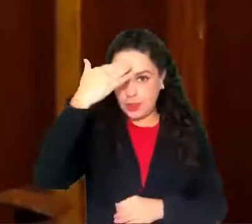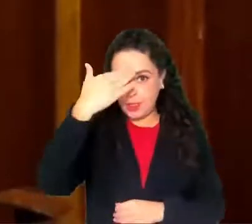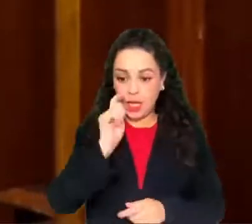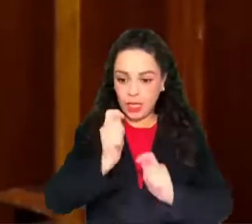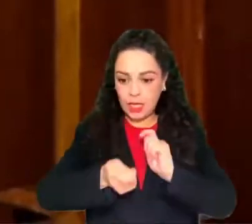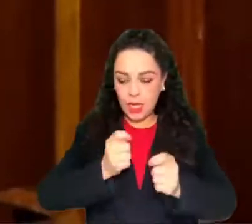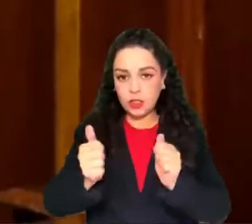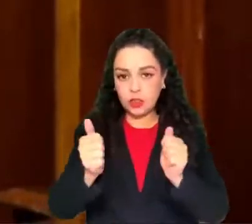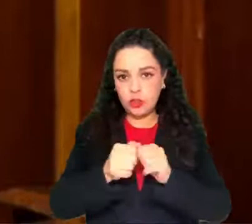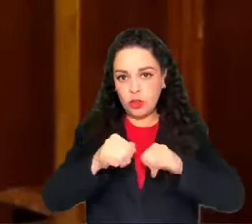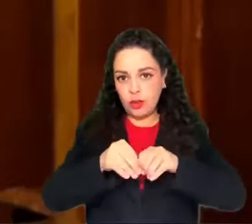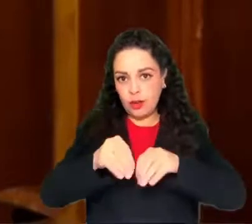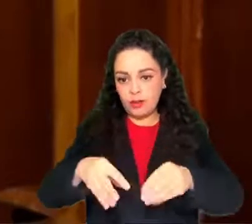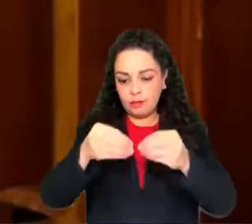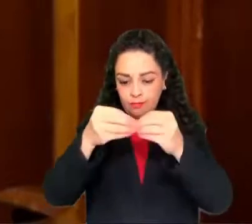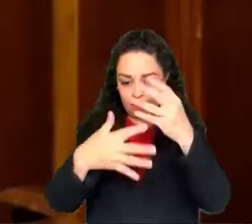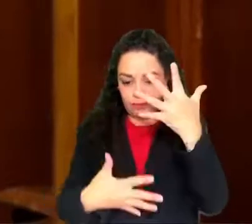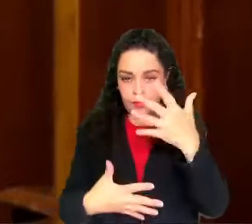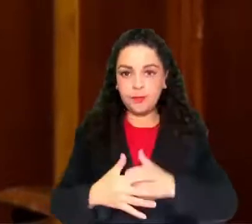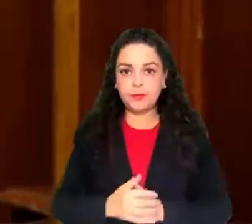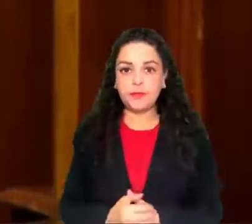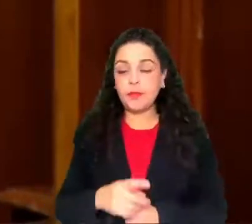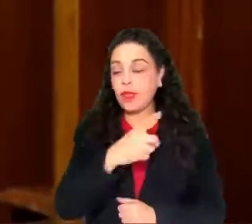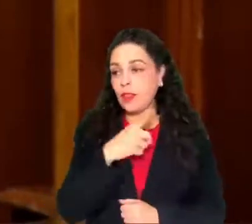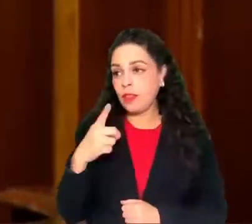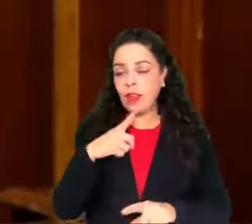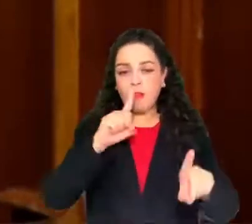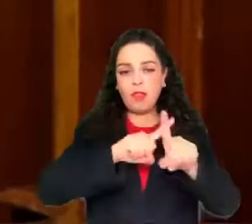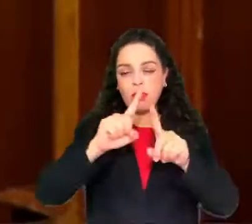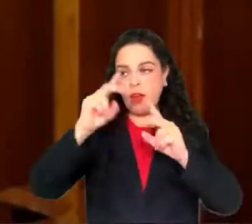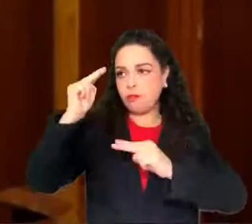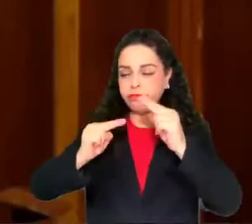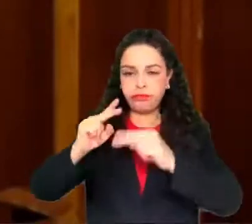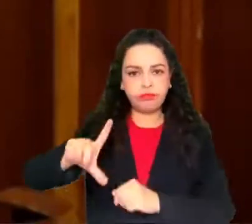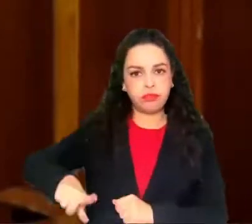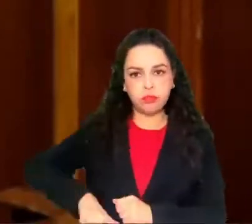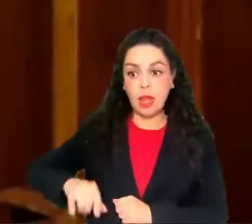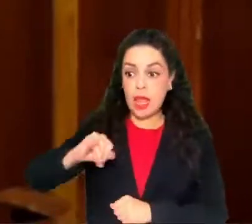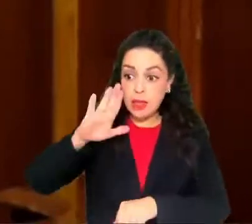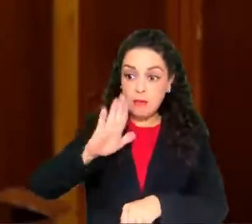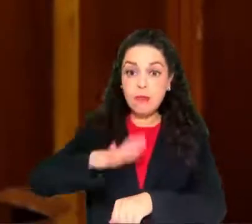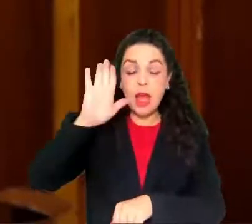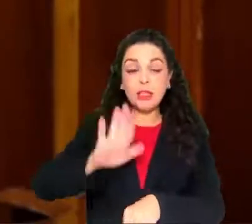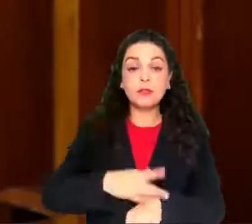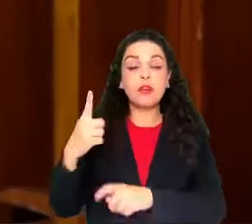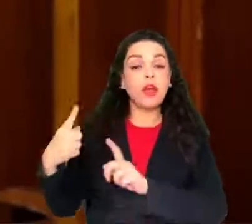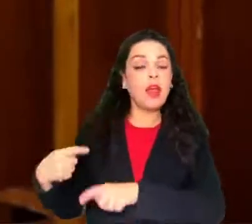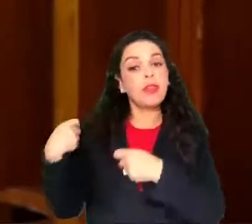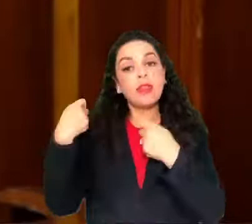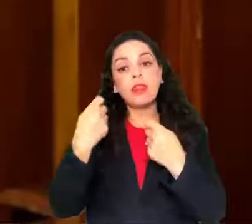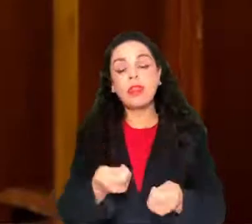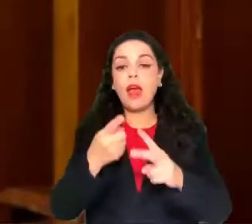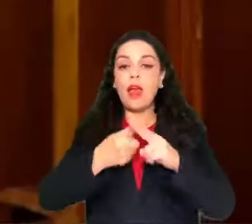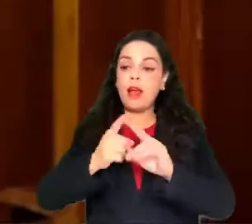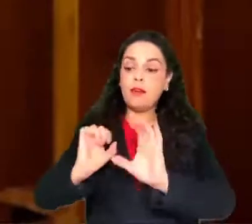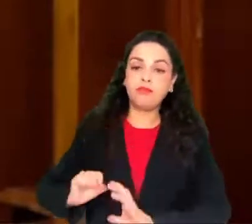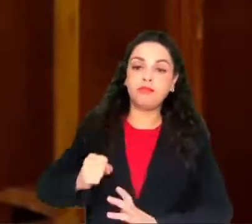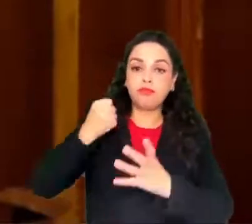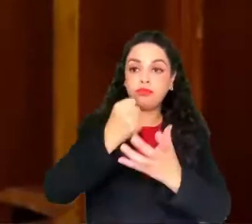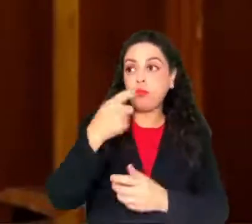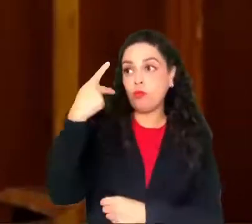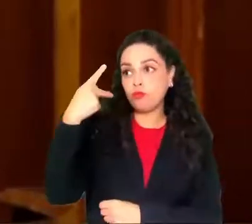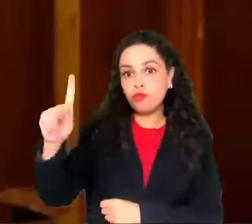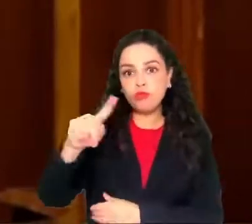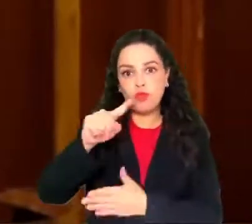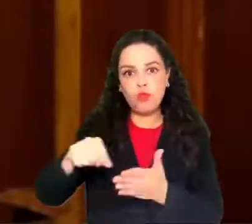gobierno máxime si ejercen presupuesto asignado en el presupuesto de los egresos de la entidad la administración pública local